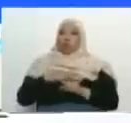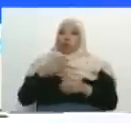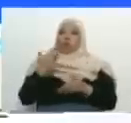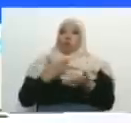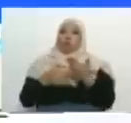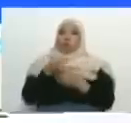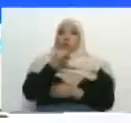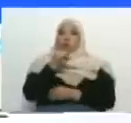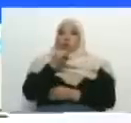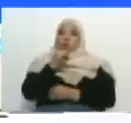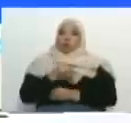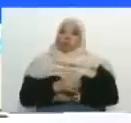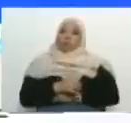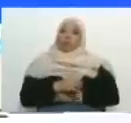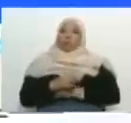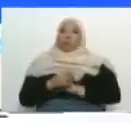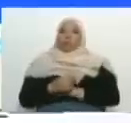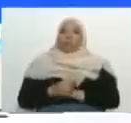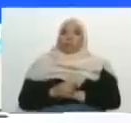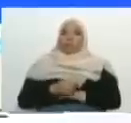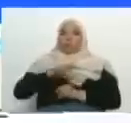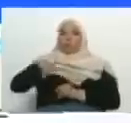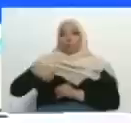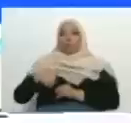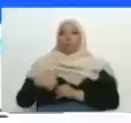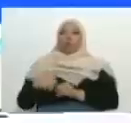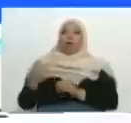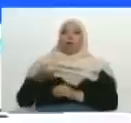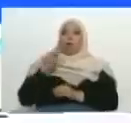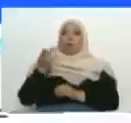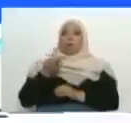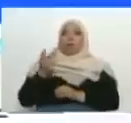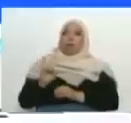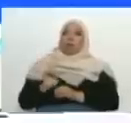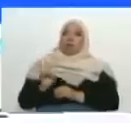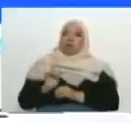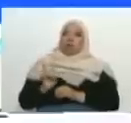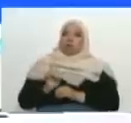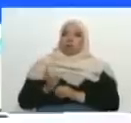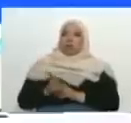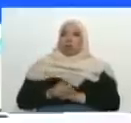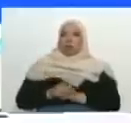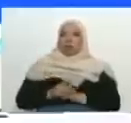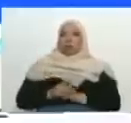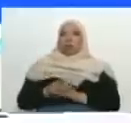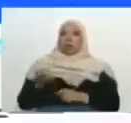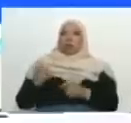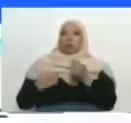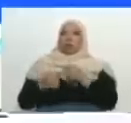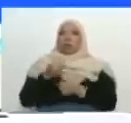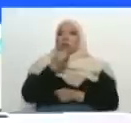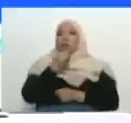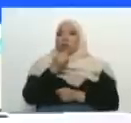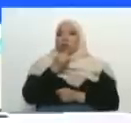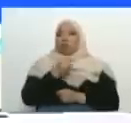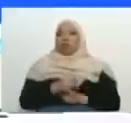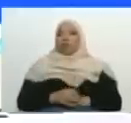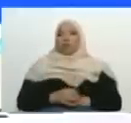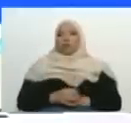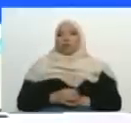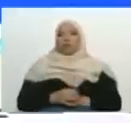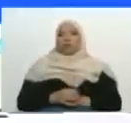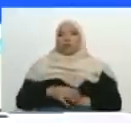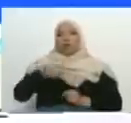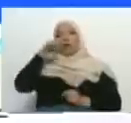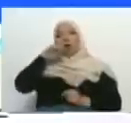sirvieron de estos extremistas de la antipolítica venezolana que defraudaron al